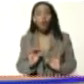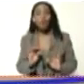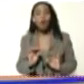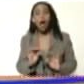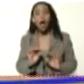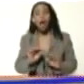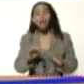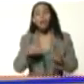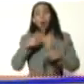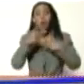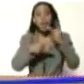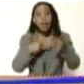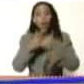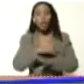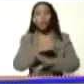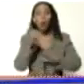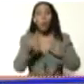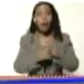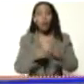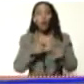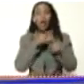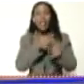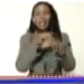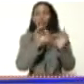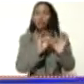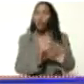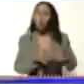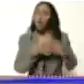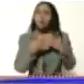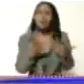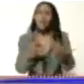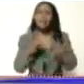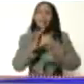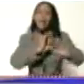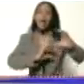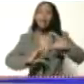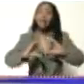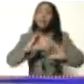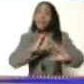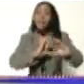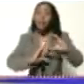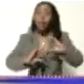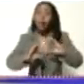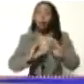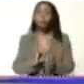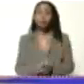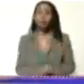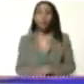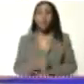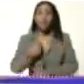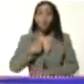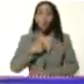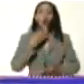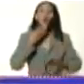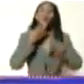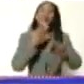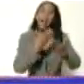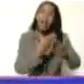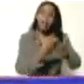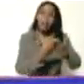diplomático en el sentido científico tengo que agradecer